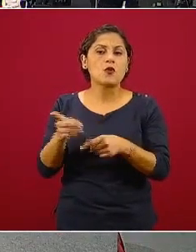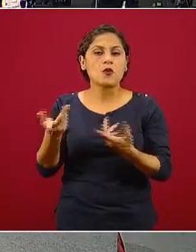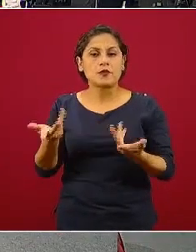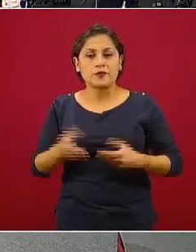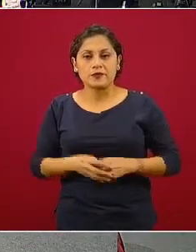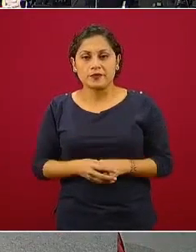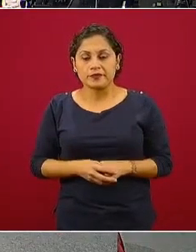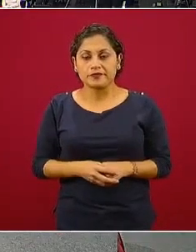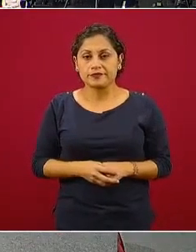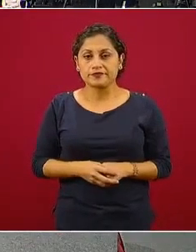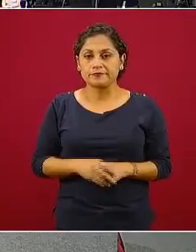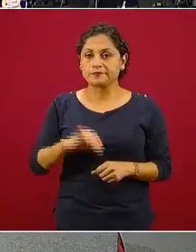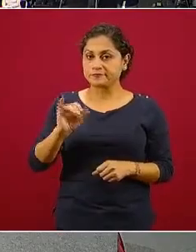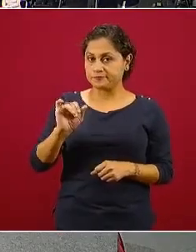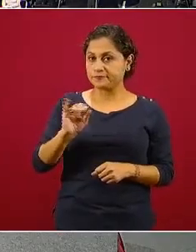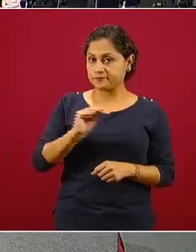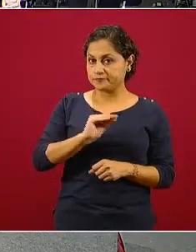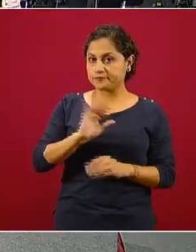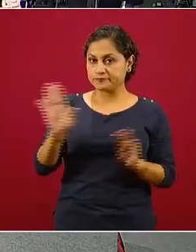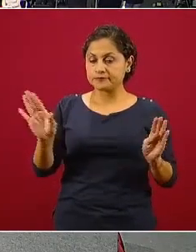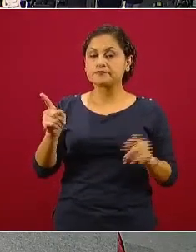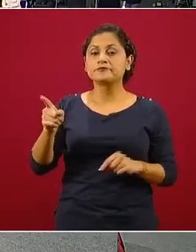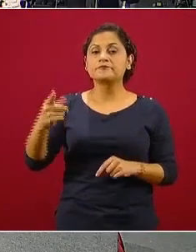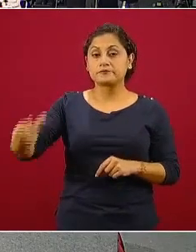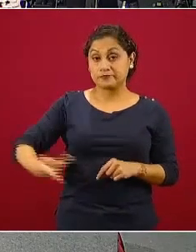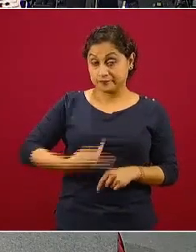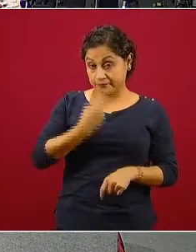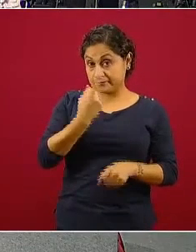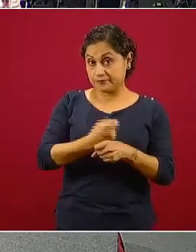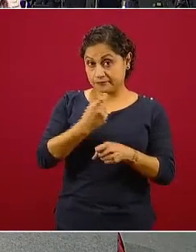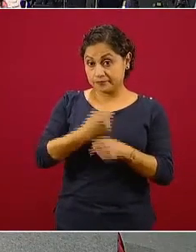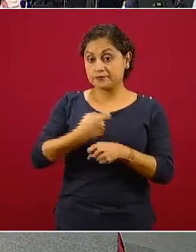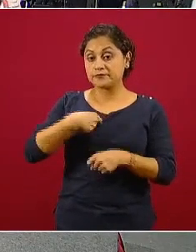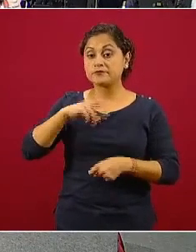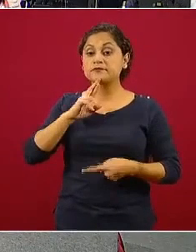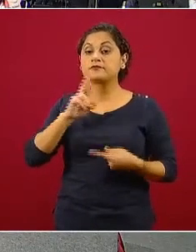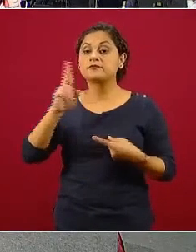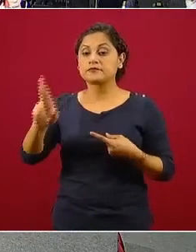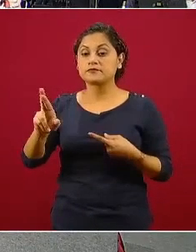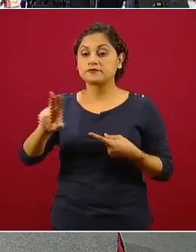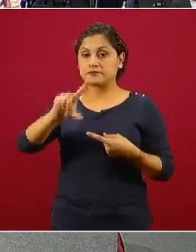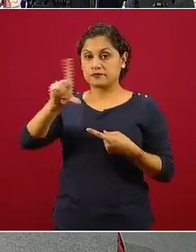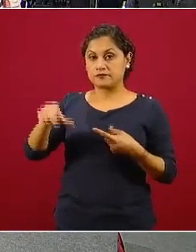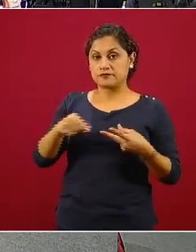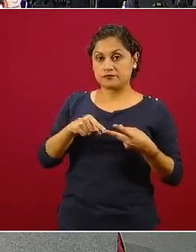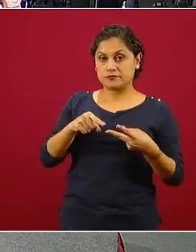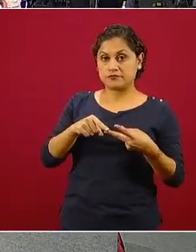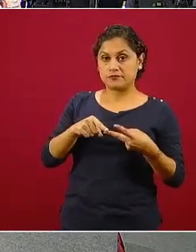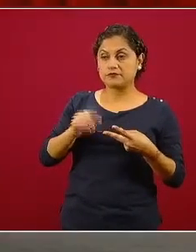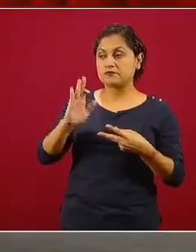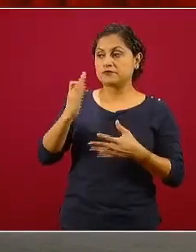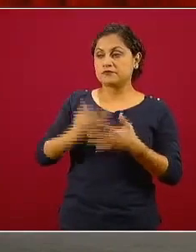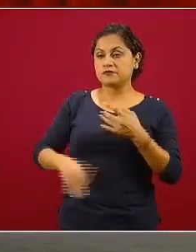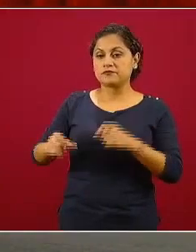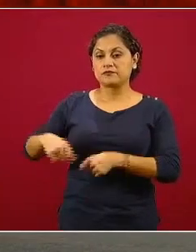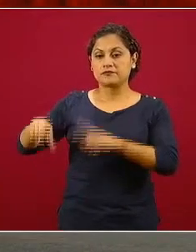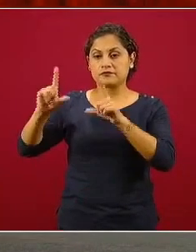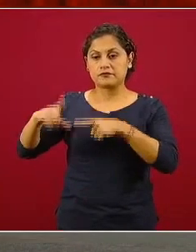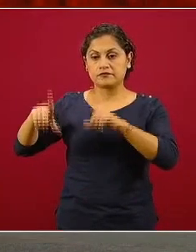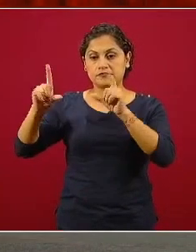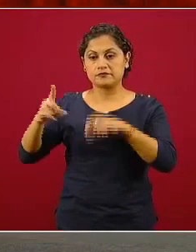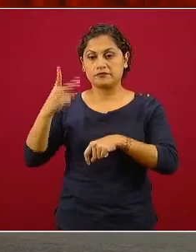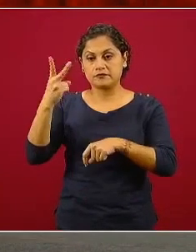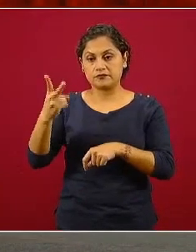gusto. Voy a responder a la primera pregunta. Y antes de entrar en la comparecencia, me quedaron 2 diapositivas adicionales sobre el tema